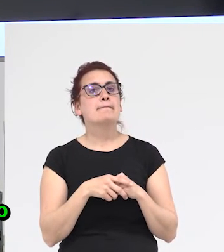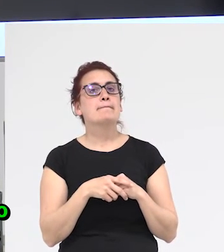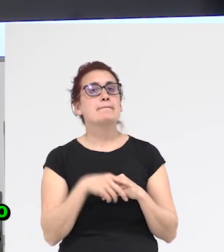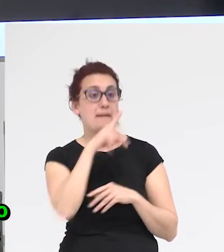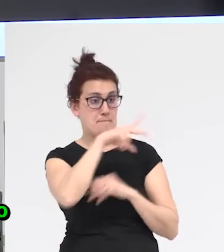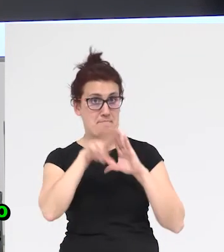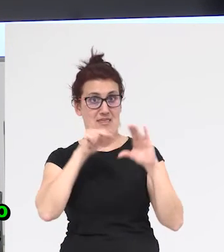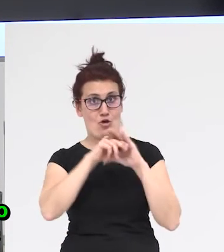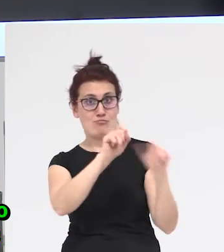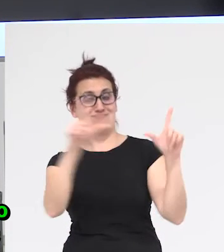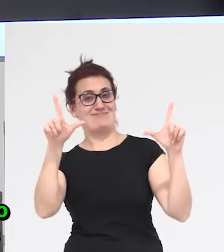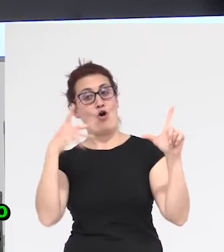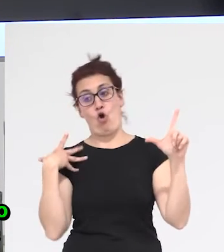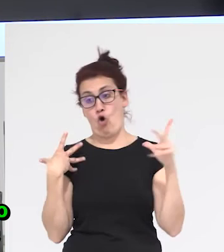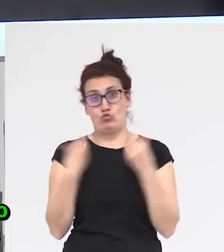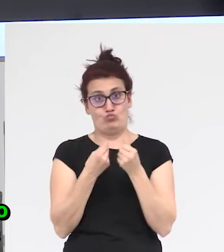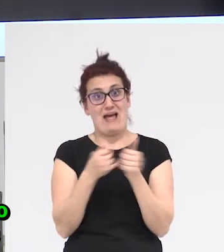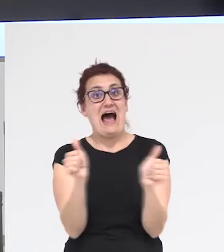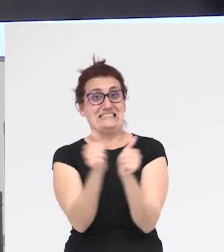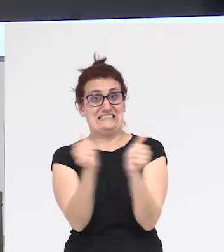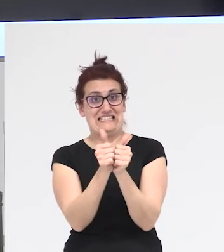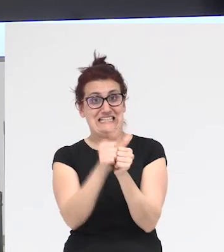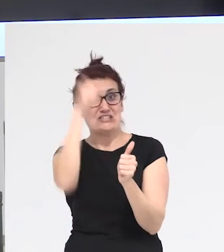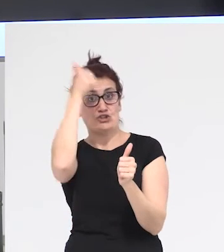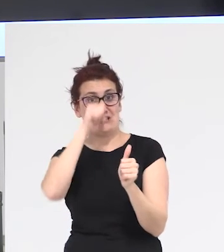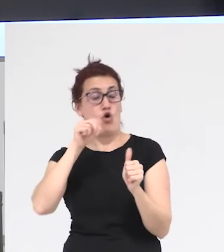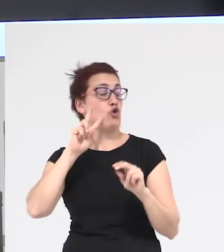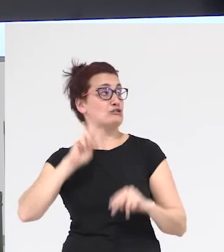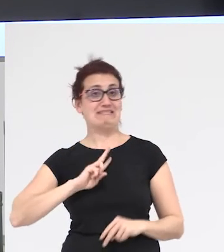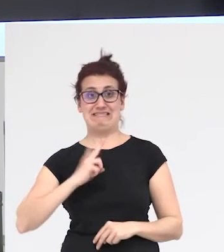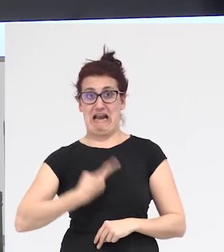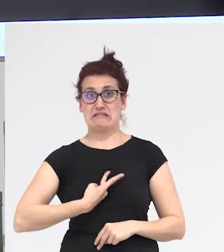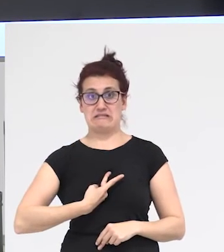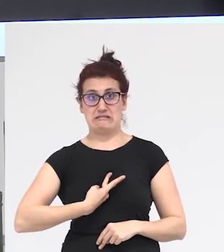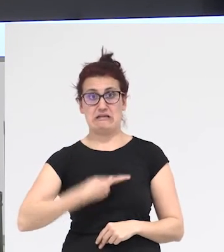salía en este videito con su asistente, un chico trans, y